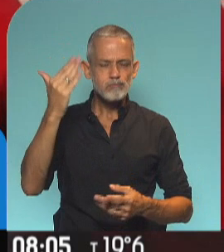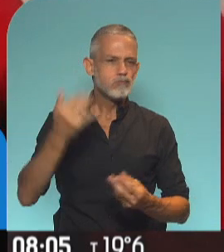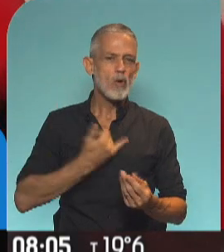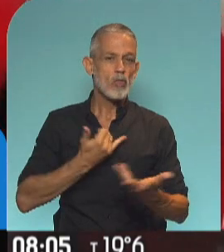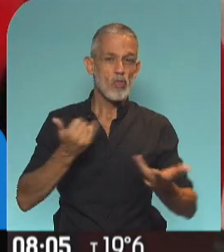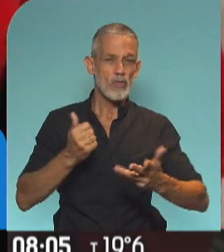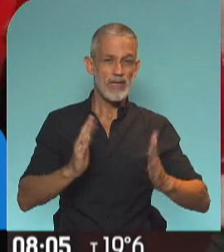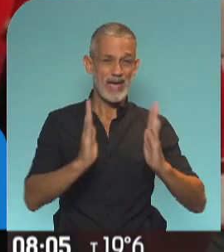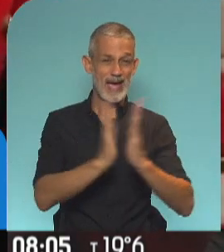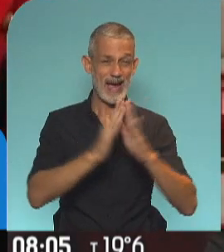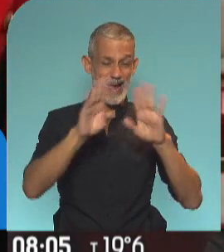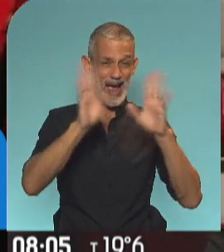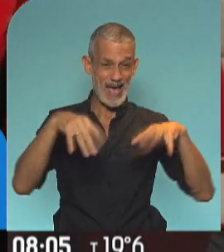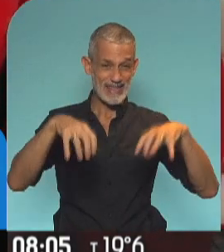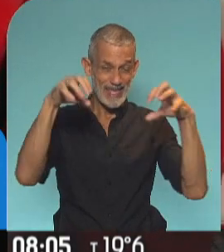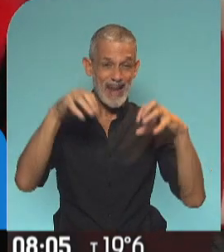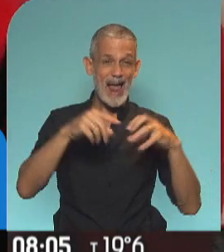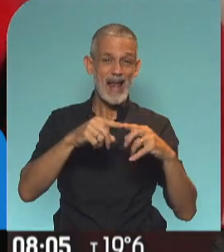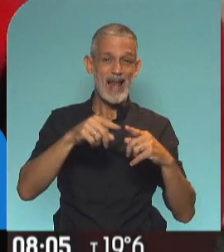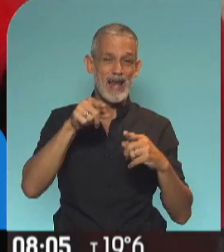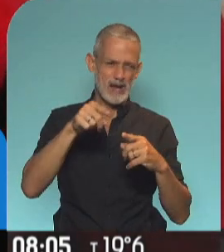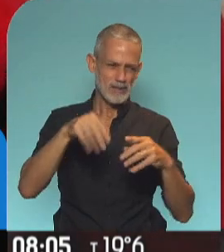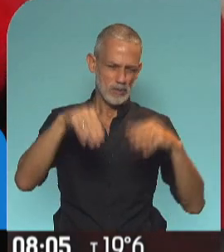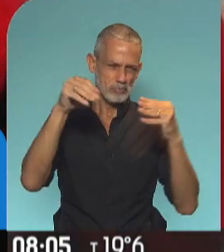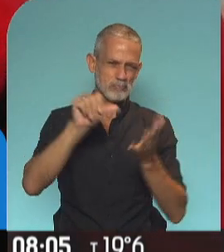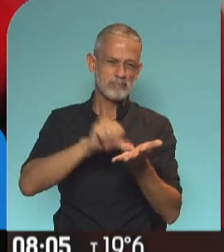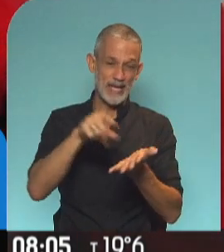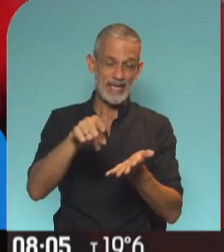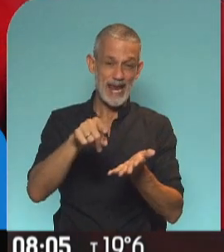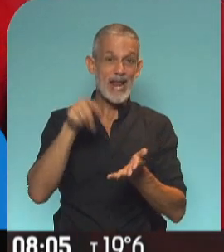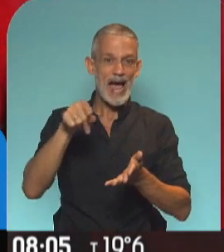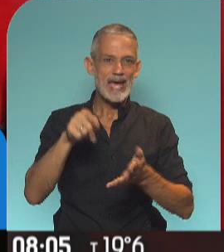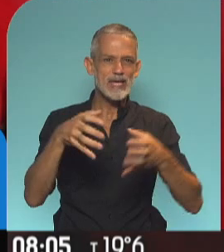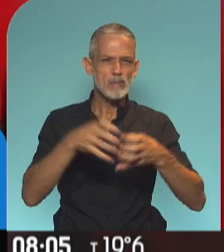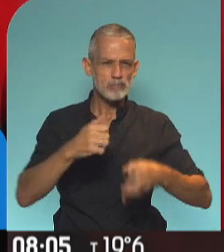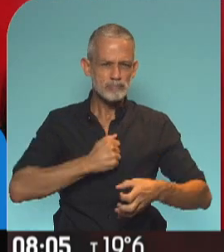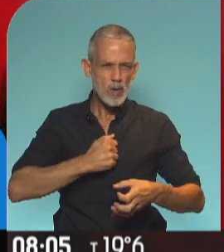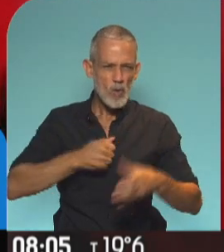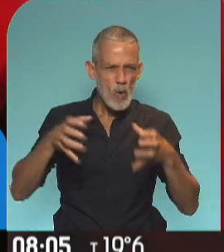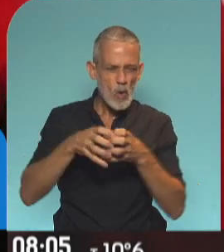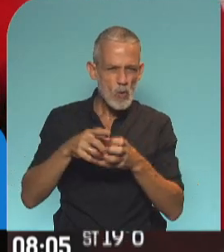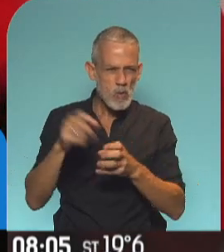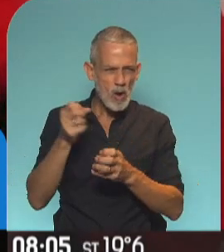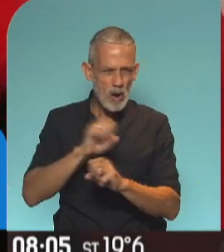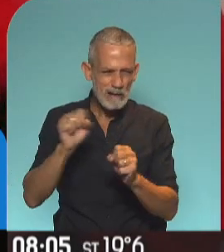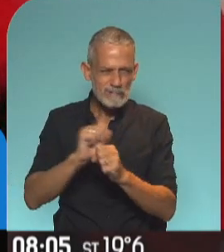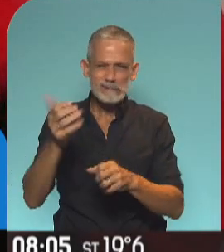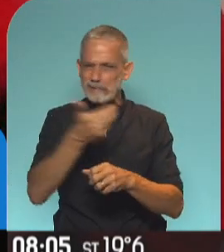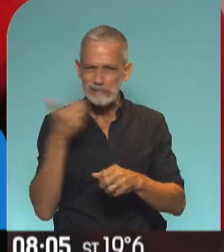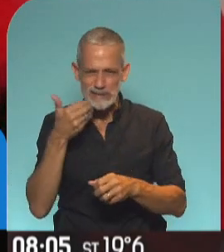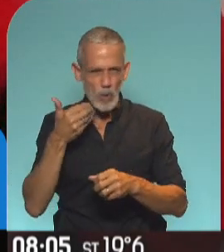la catedral Nuestra Señora del Perpetuo Socorro, el lugar donde yihadistas de Al-Qaeda llevaron a cabo un